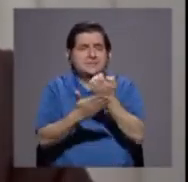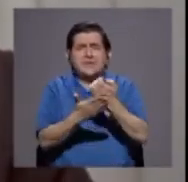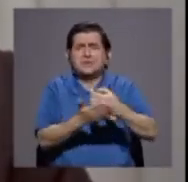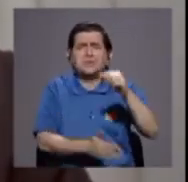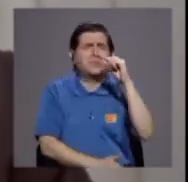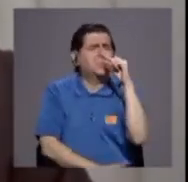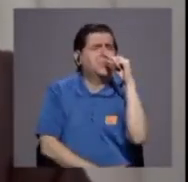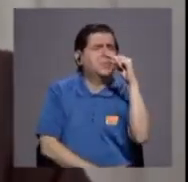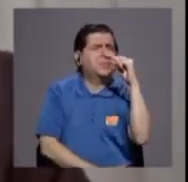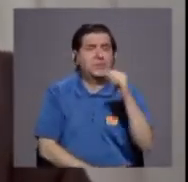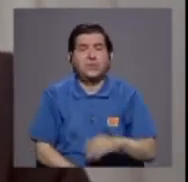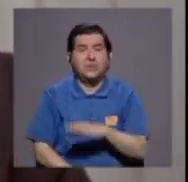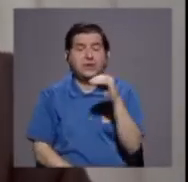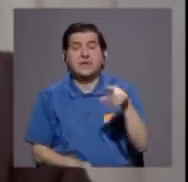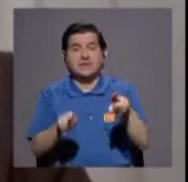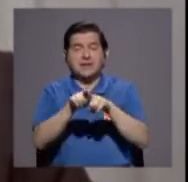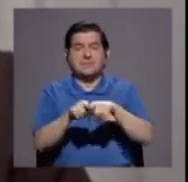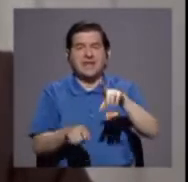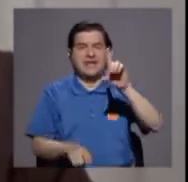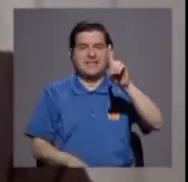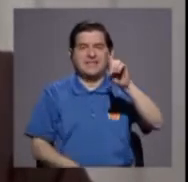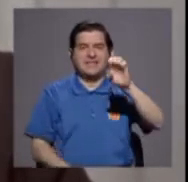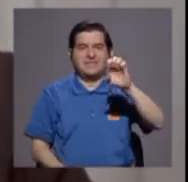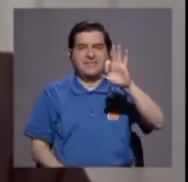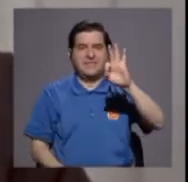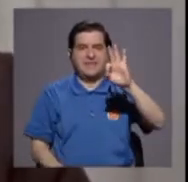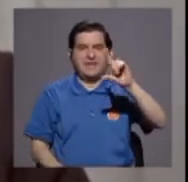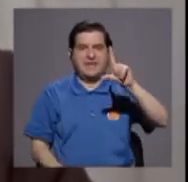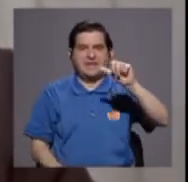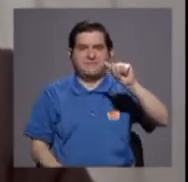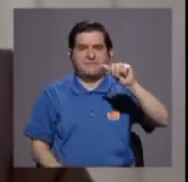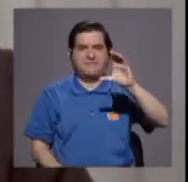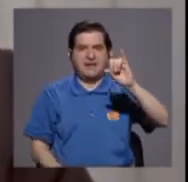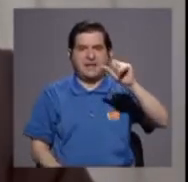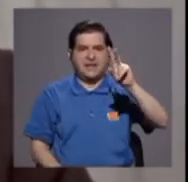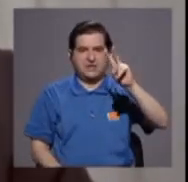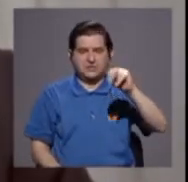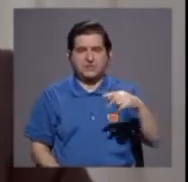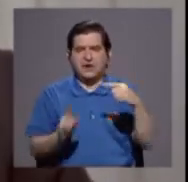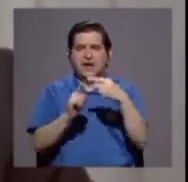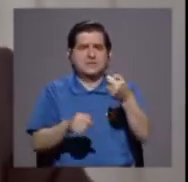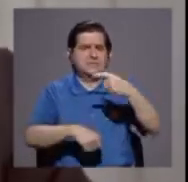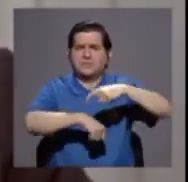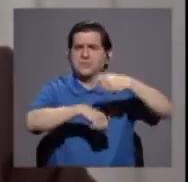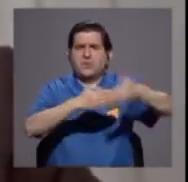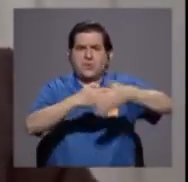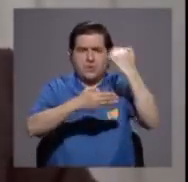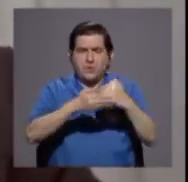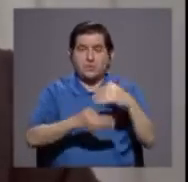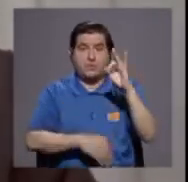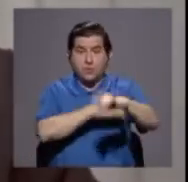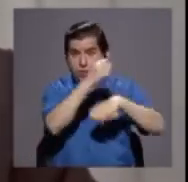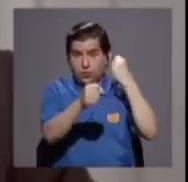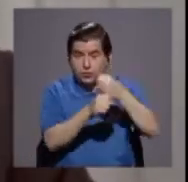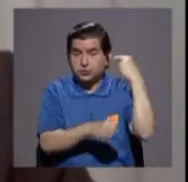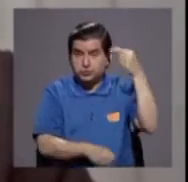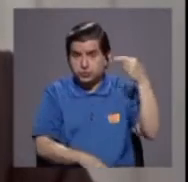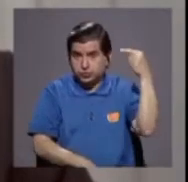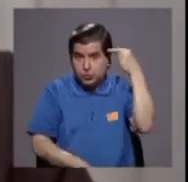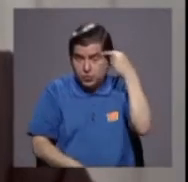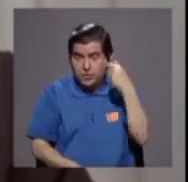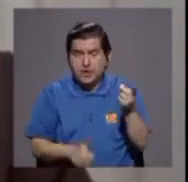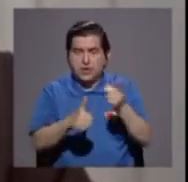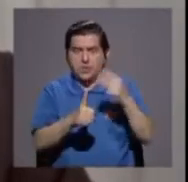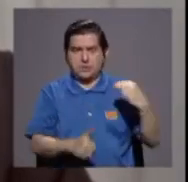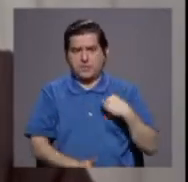y en deflación hasta hace poco. Durante los 8 años del gobierno del